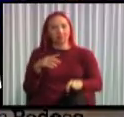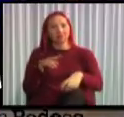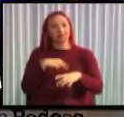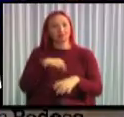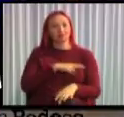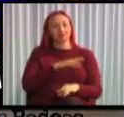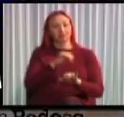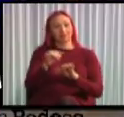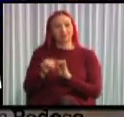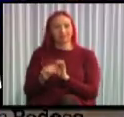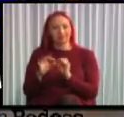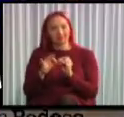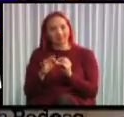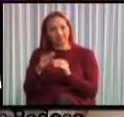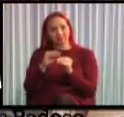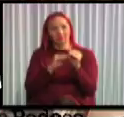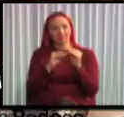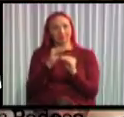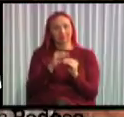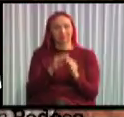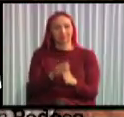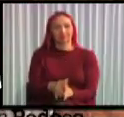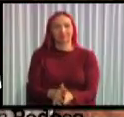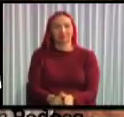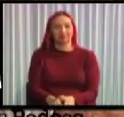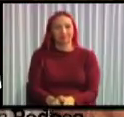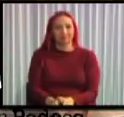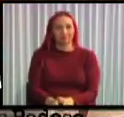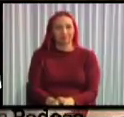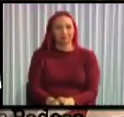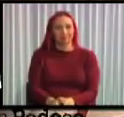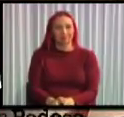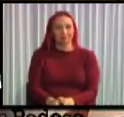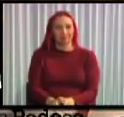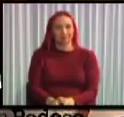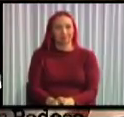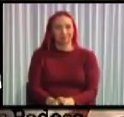Nosotros jugábamos congelado. Ahora es el reto, el challenge.